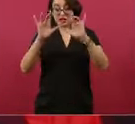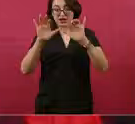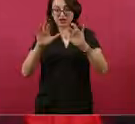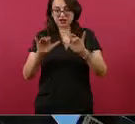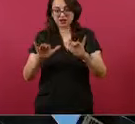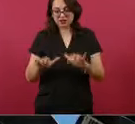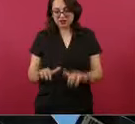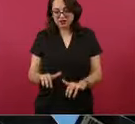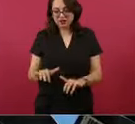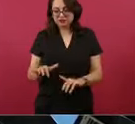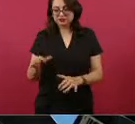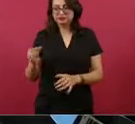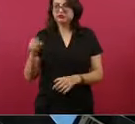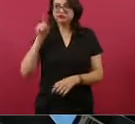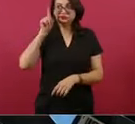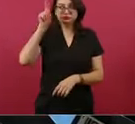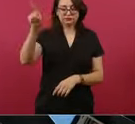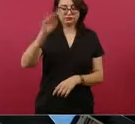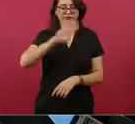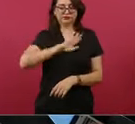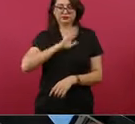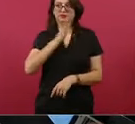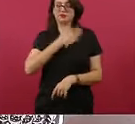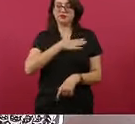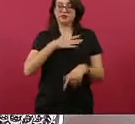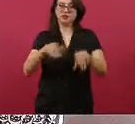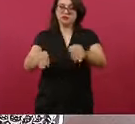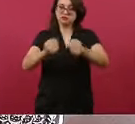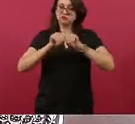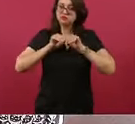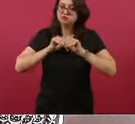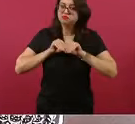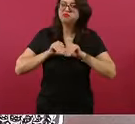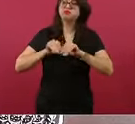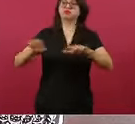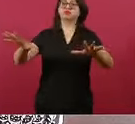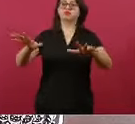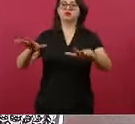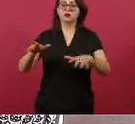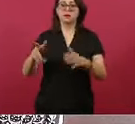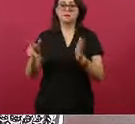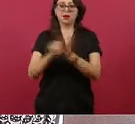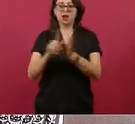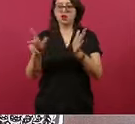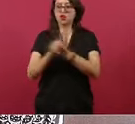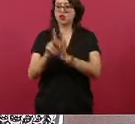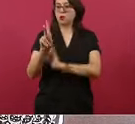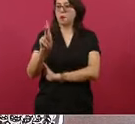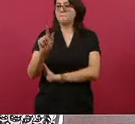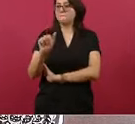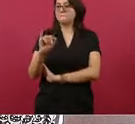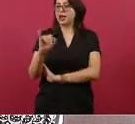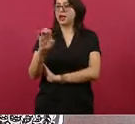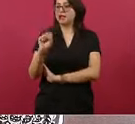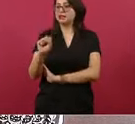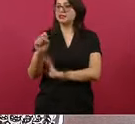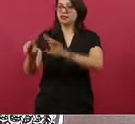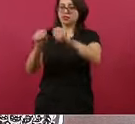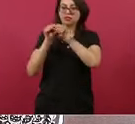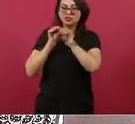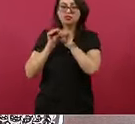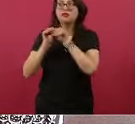cómo los medios no informan, sino manipulan.